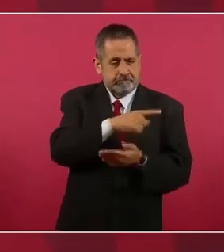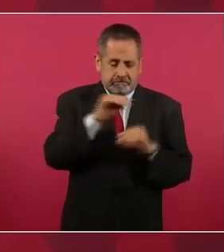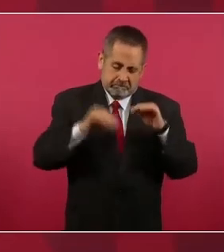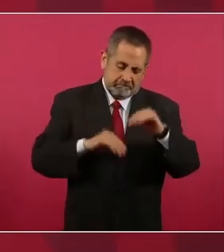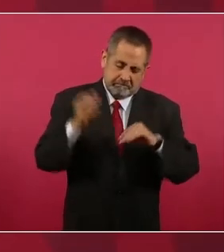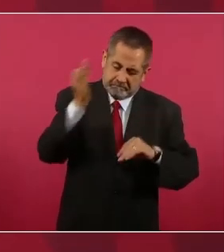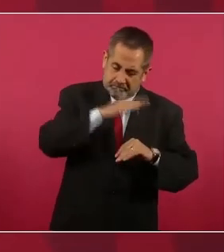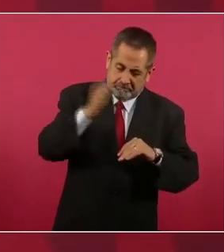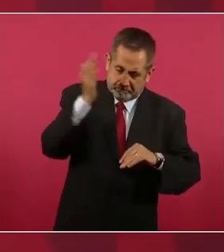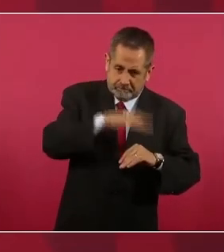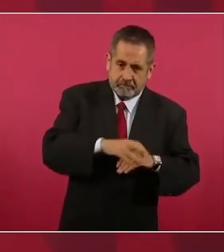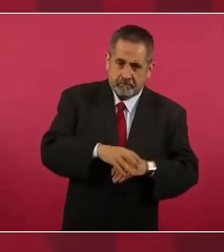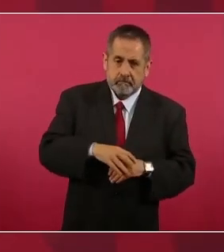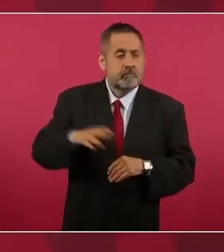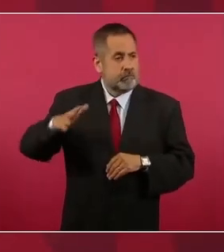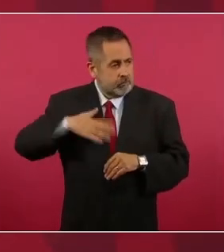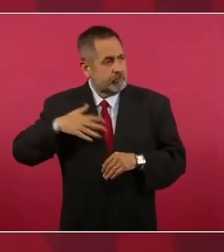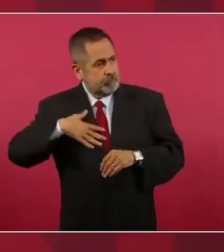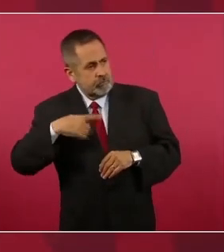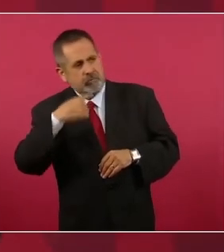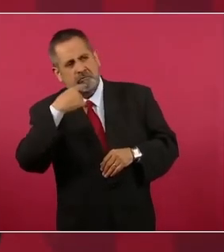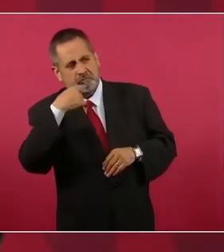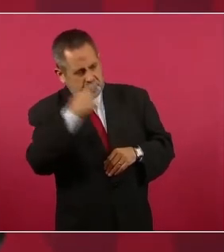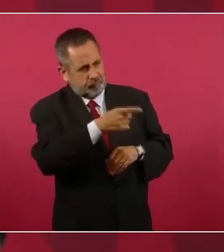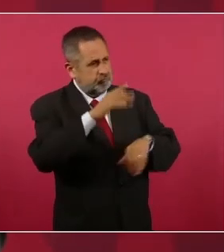y le decíamos